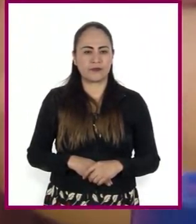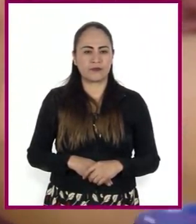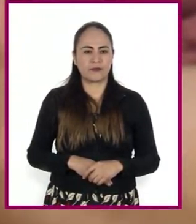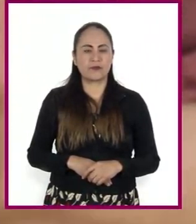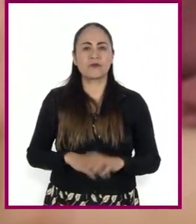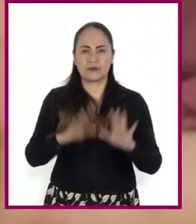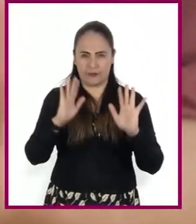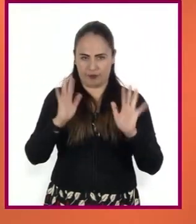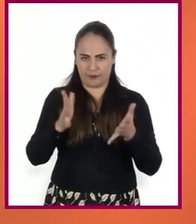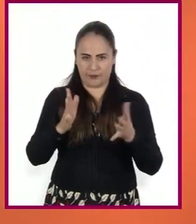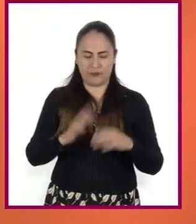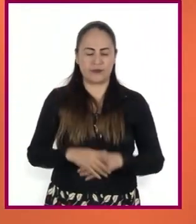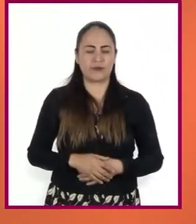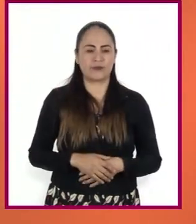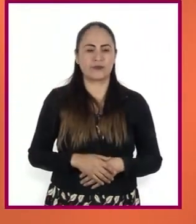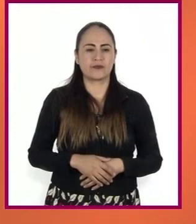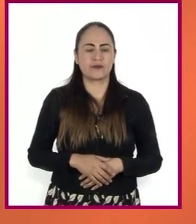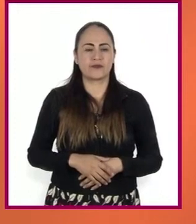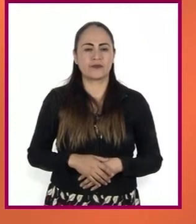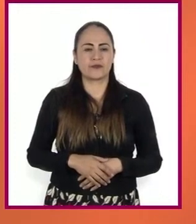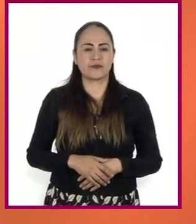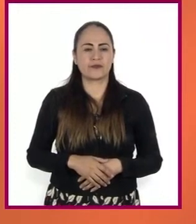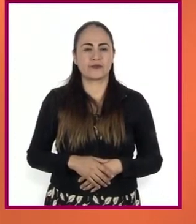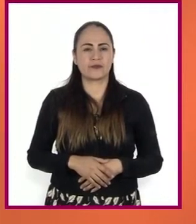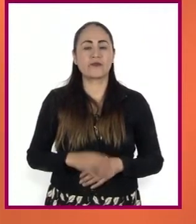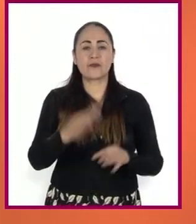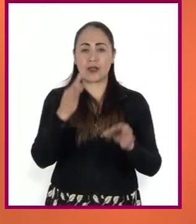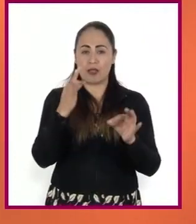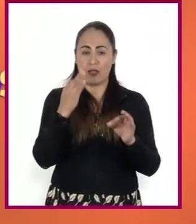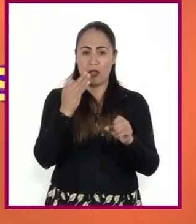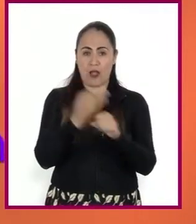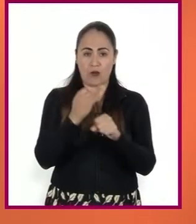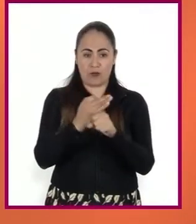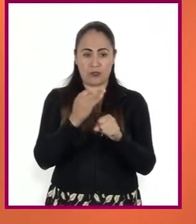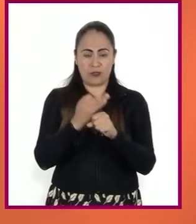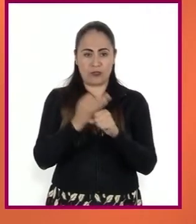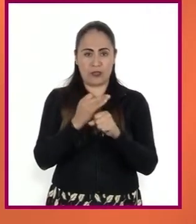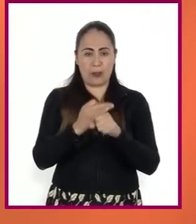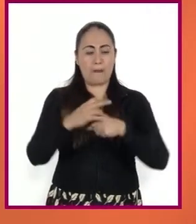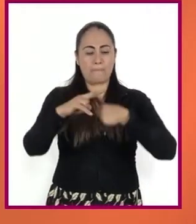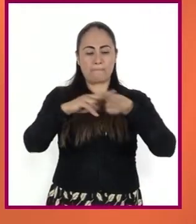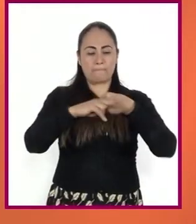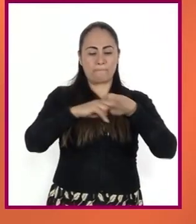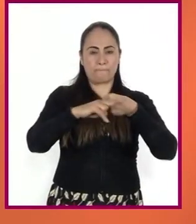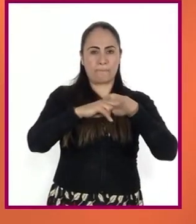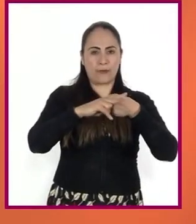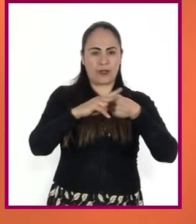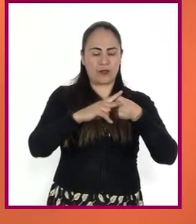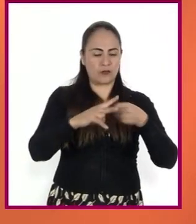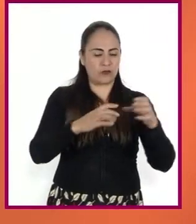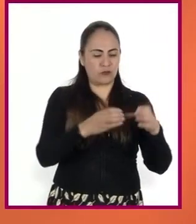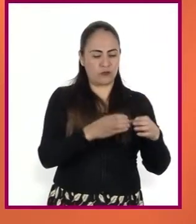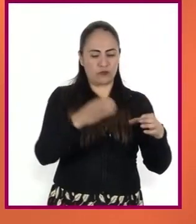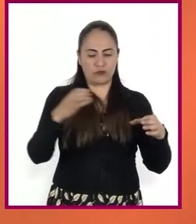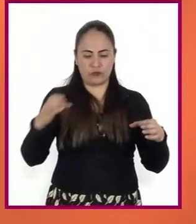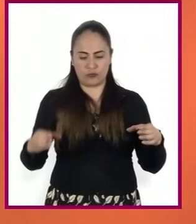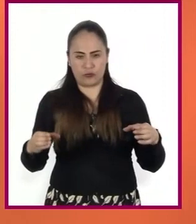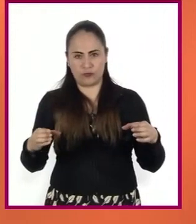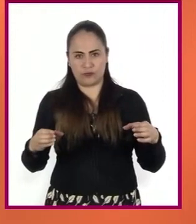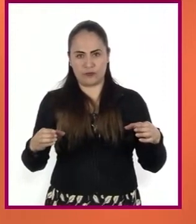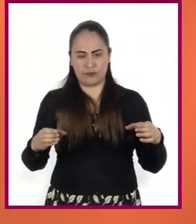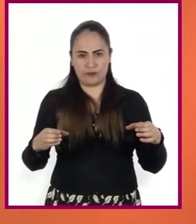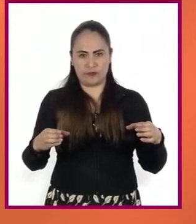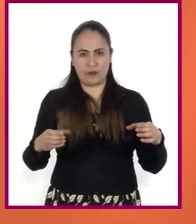Ya quedó, maestra. Es el momento de colocar los vasos separados por una pequeña distancia, donde se